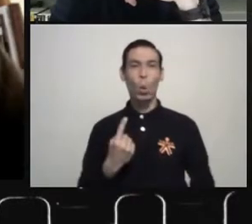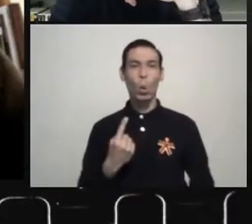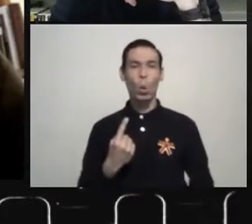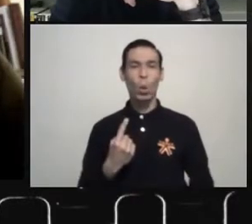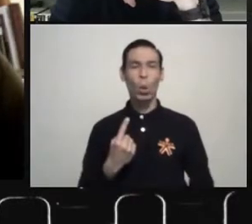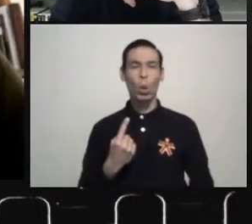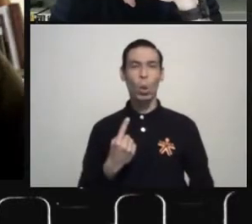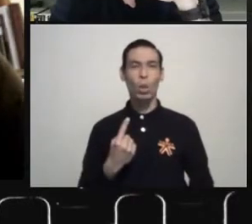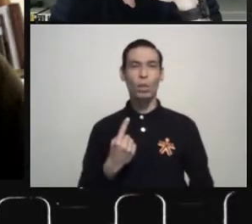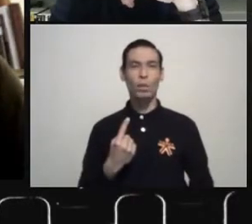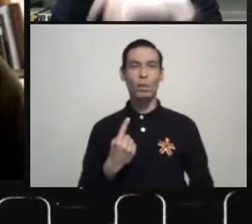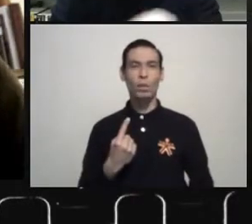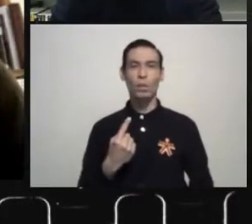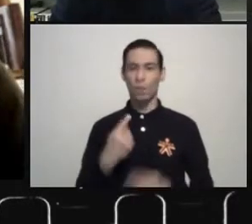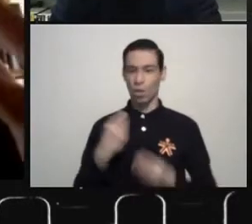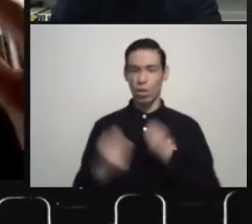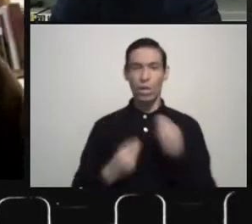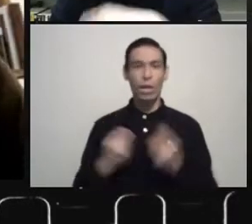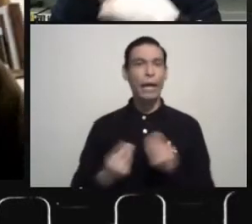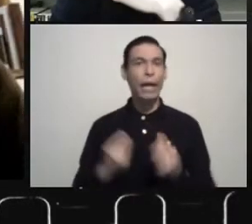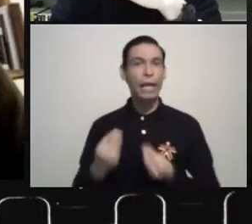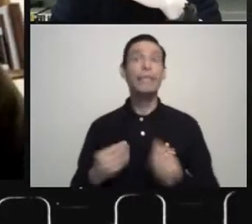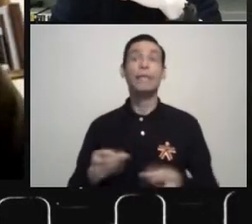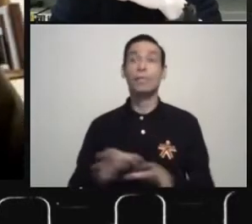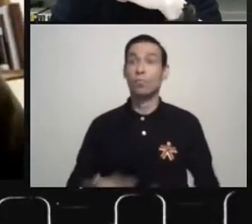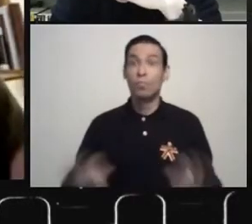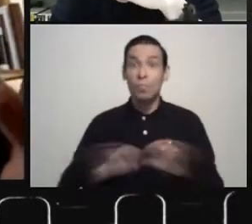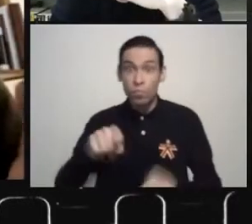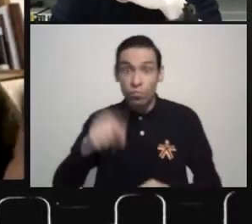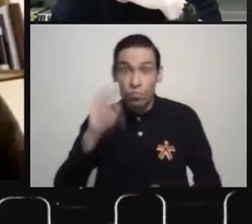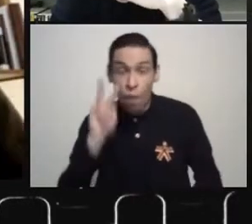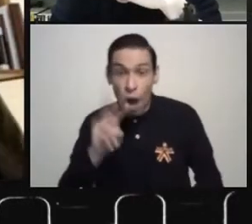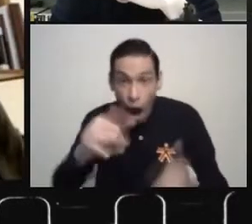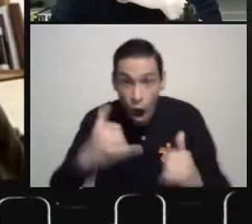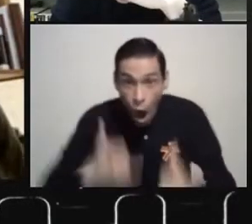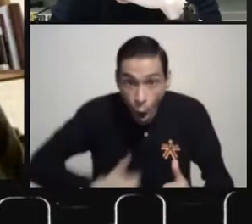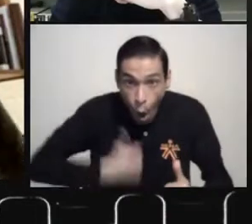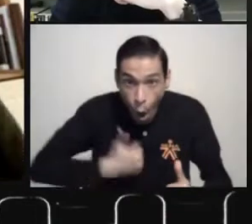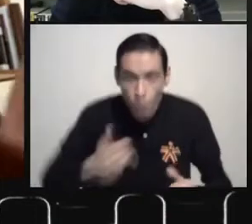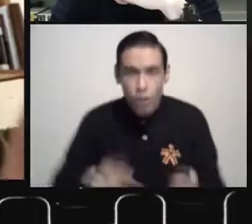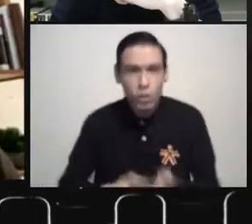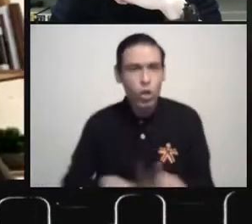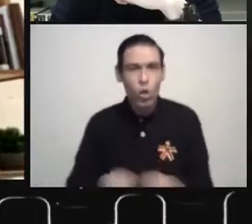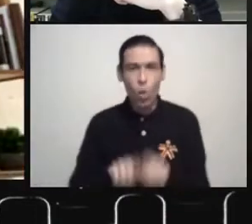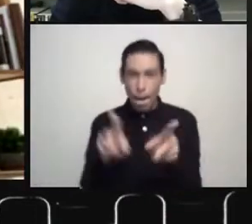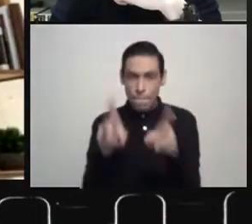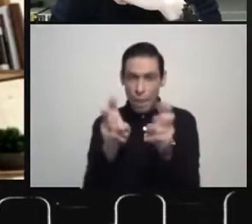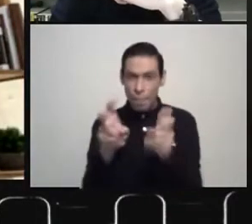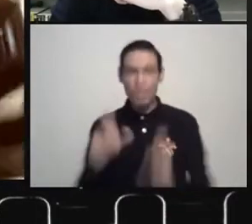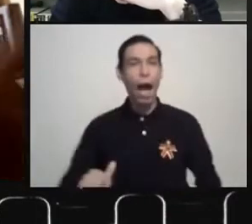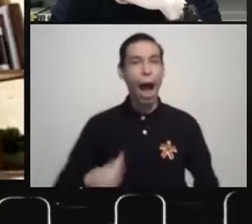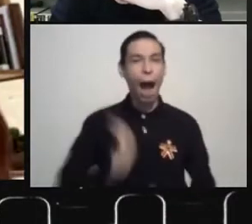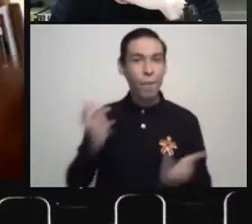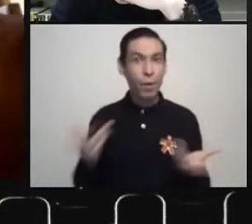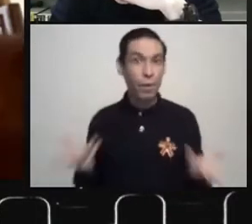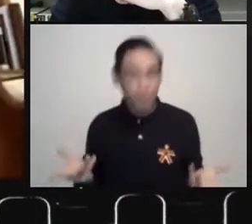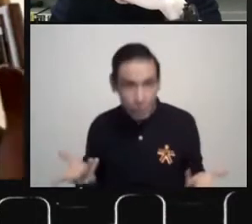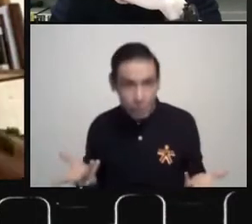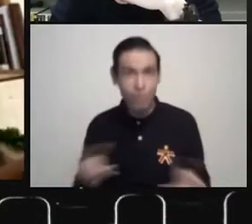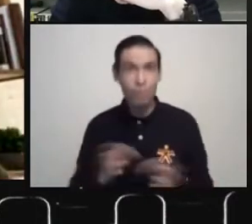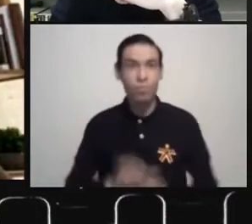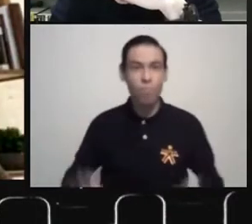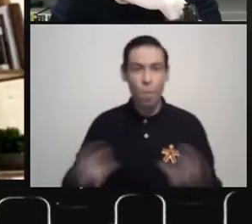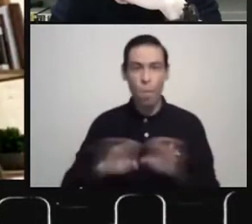no me aprovecho de estas generaciones para aprender más y pararme en un set con un director como Andrés, como Mateo,